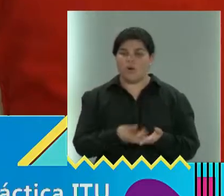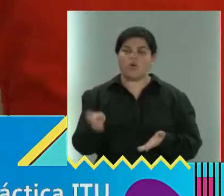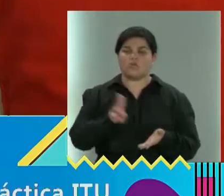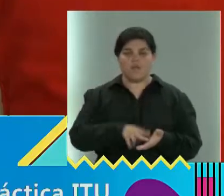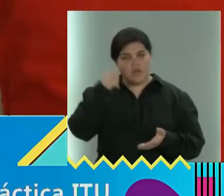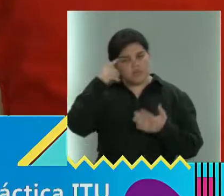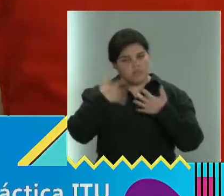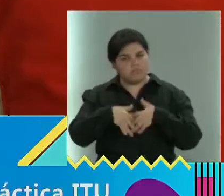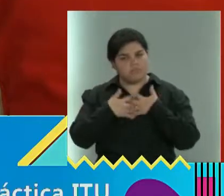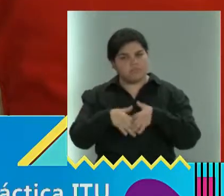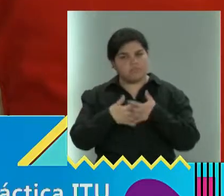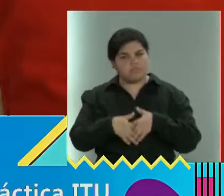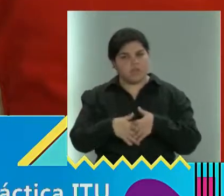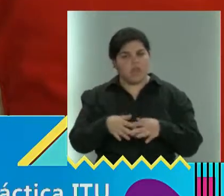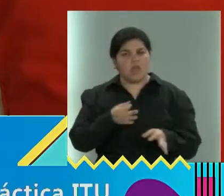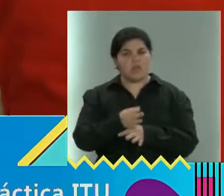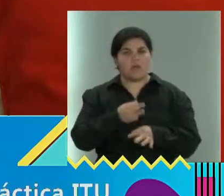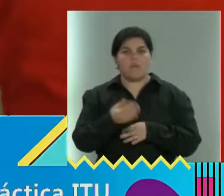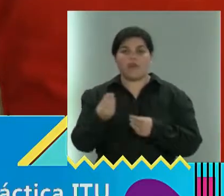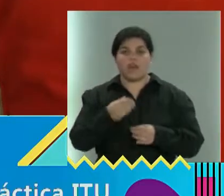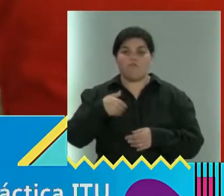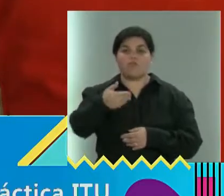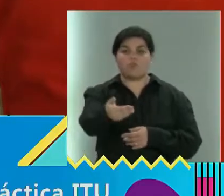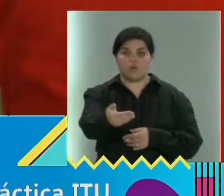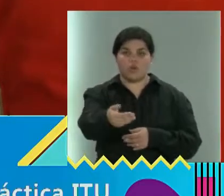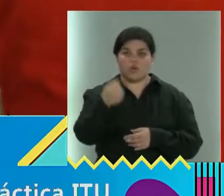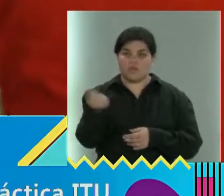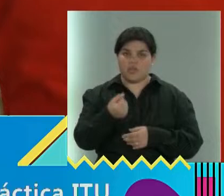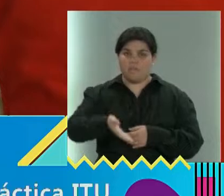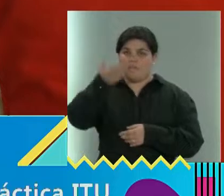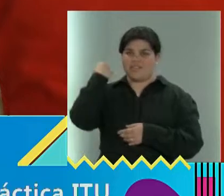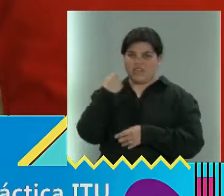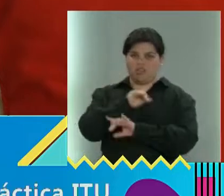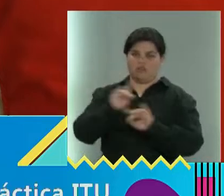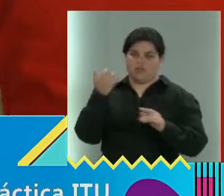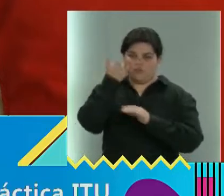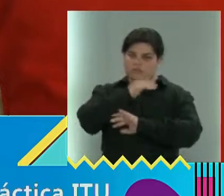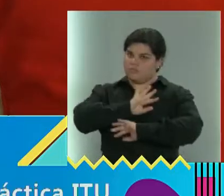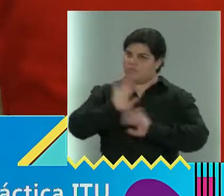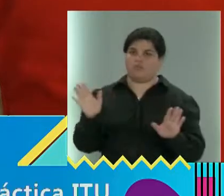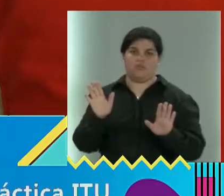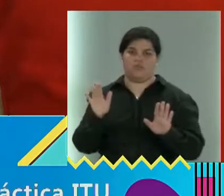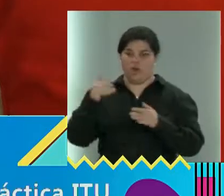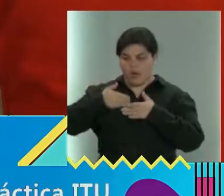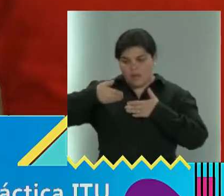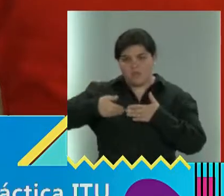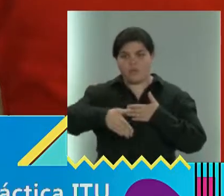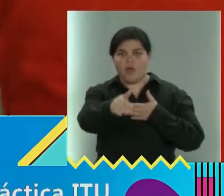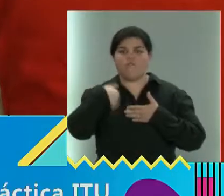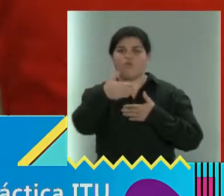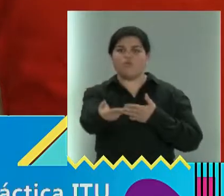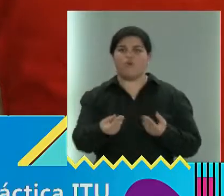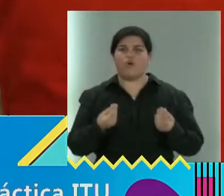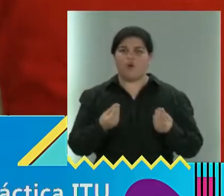de educar para el futuro, no educar para un pasado porque el pasado ya pasó. Educar Perfecto. Para un futuro brindando herramientas para formar